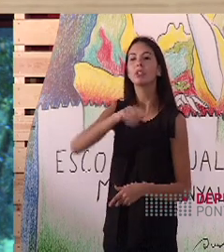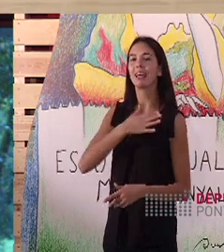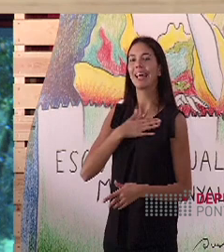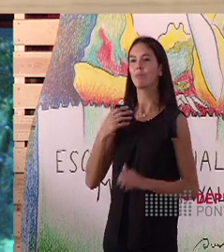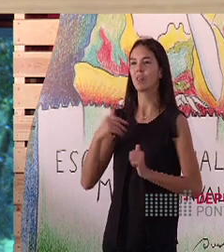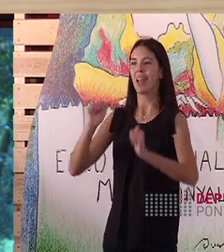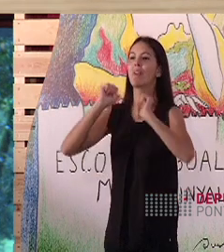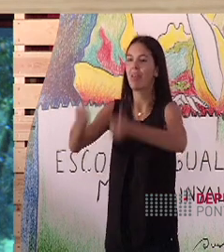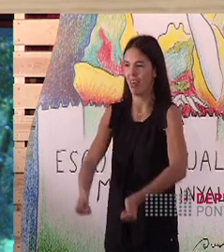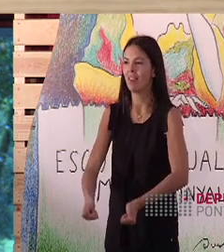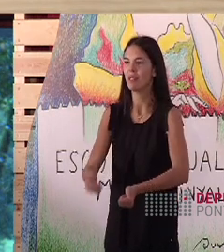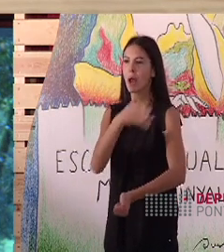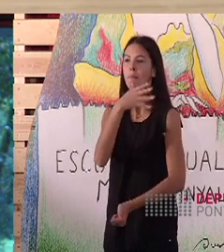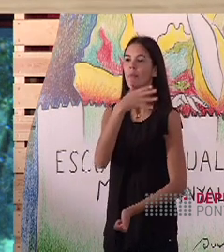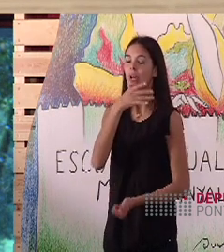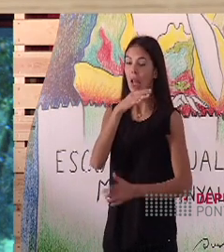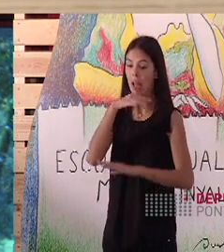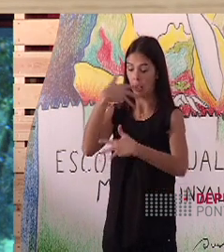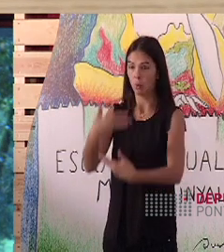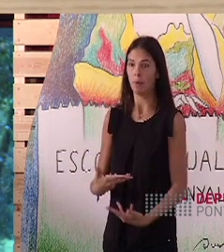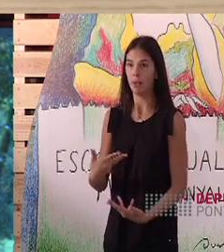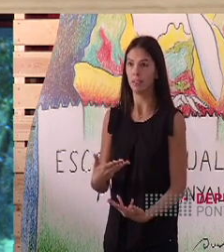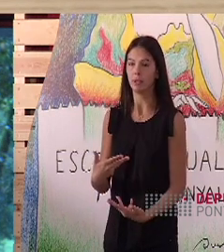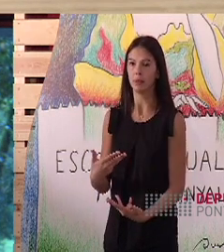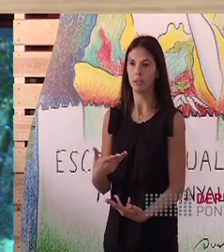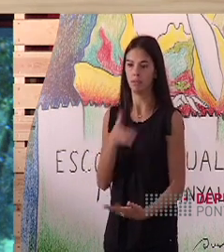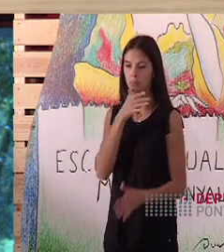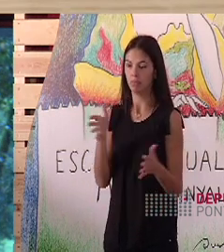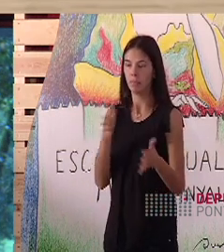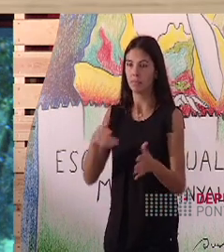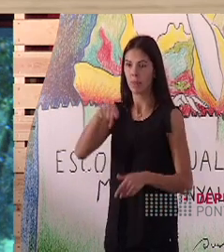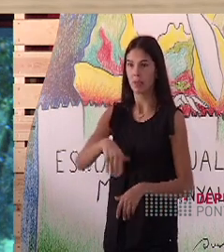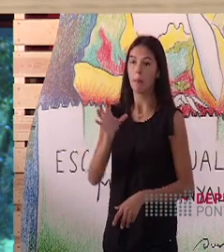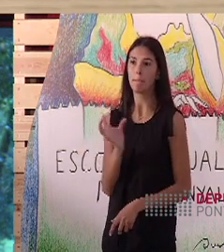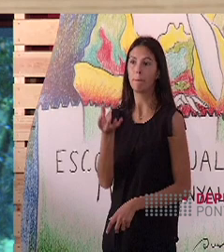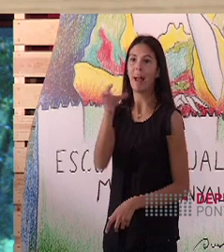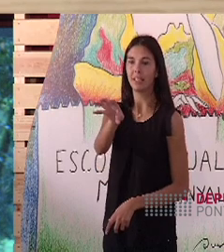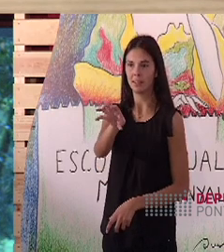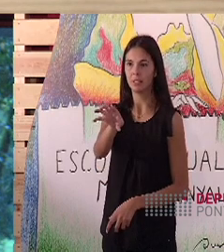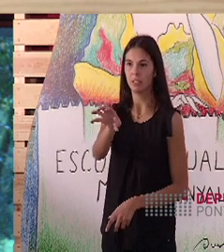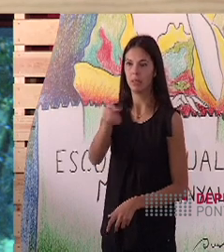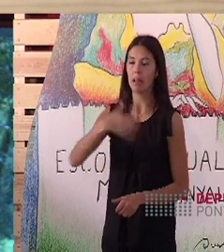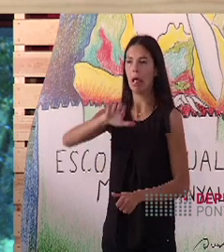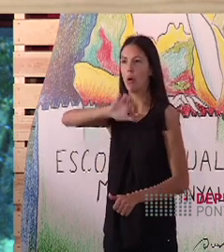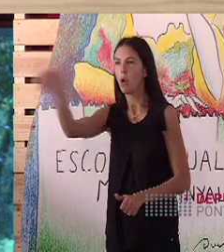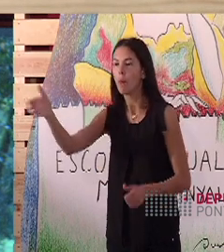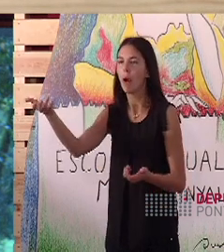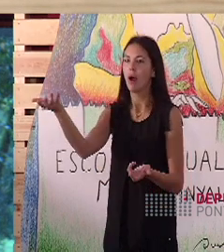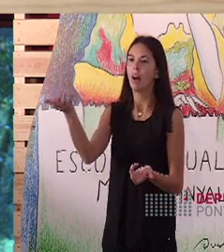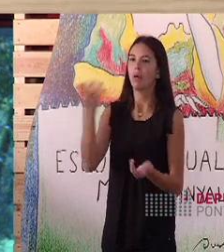así, porque neste momento no noso país, no en Europa,